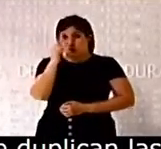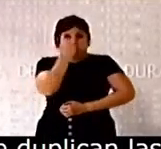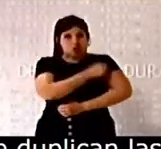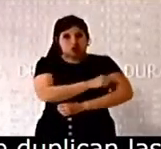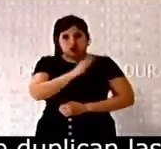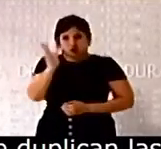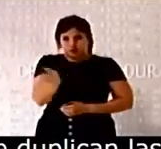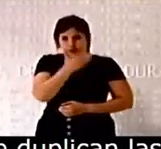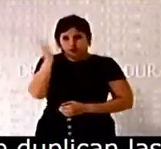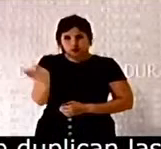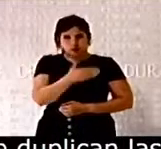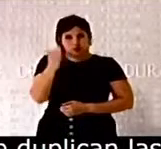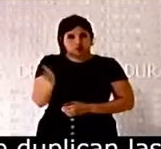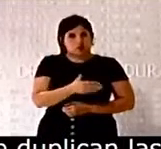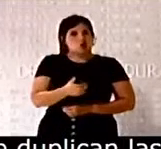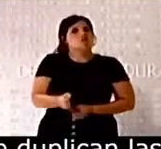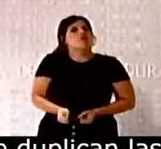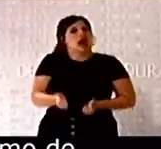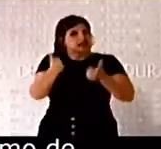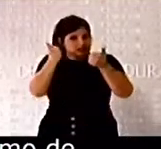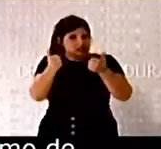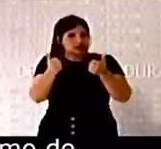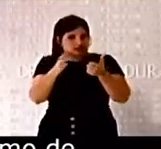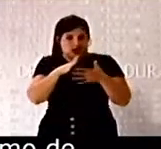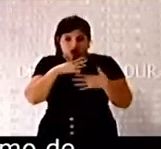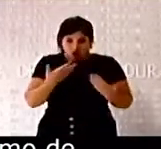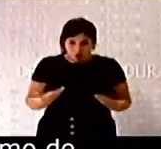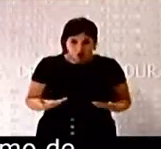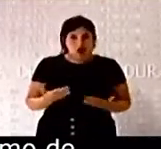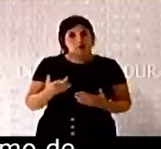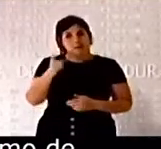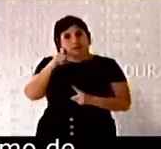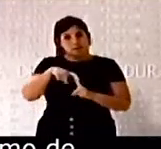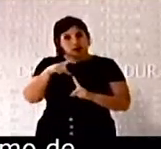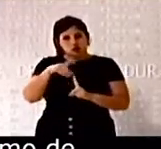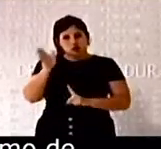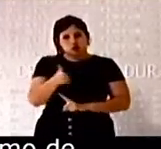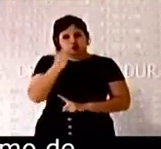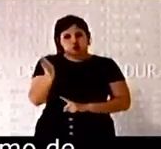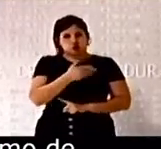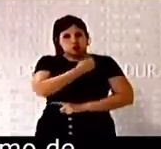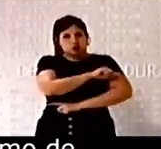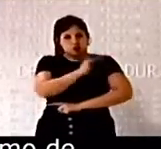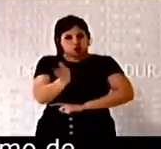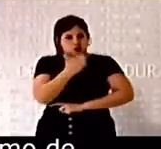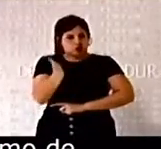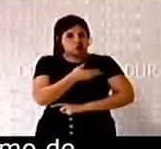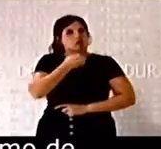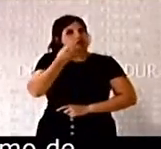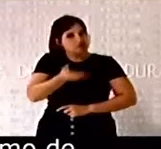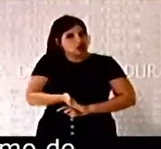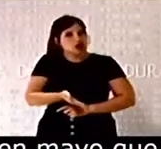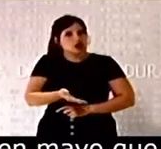muy superior al ritmo que hemos desarrollado en el mes de mayo, que ya está siendo un ritmo muy importante.